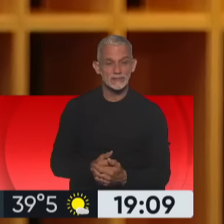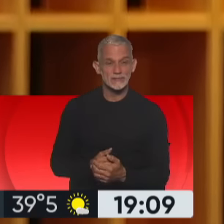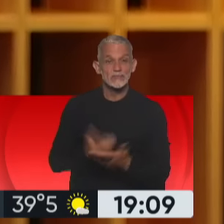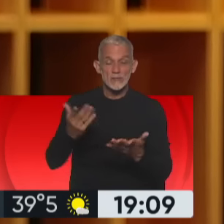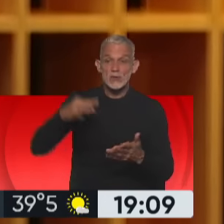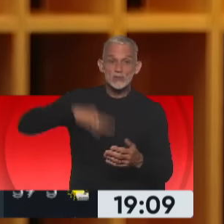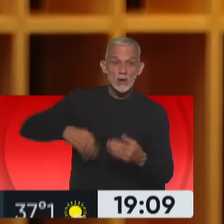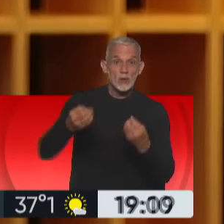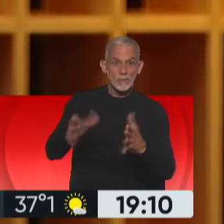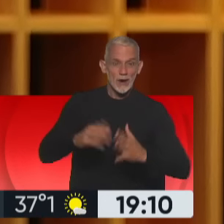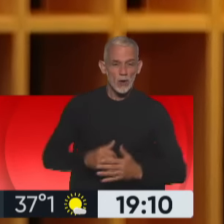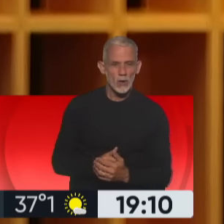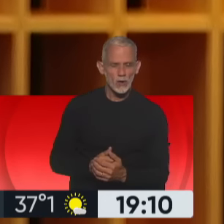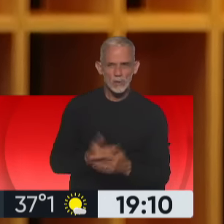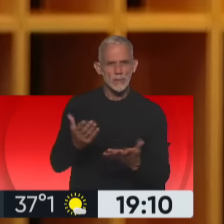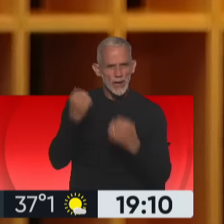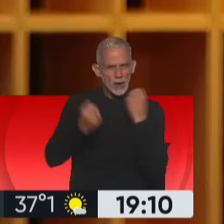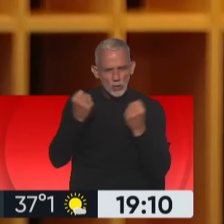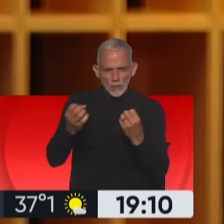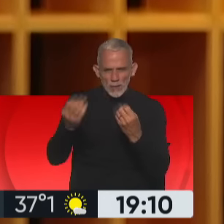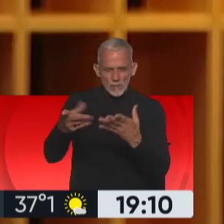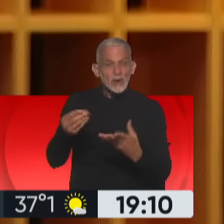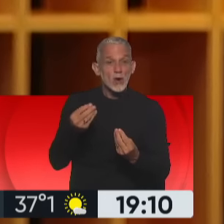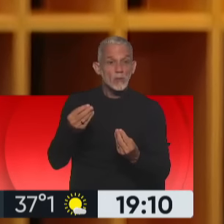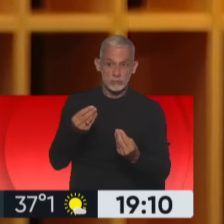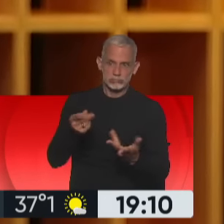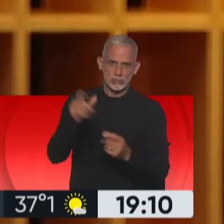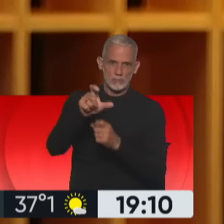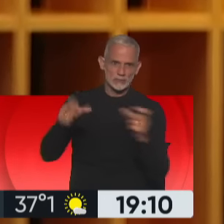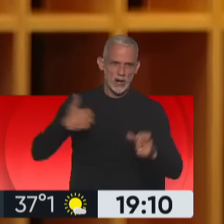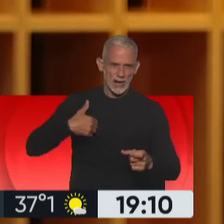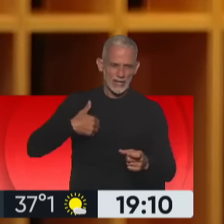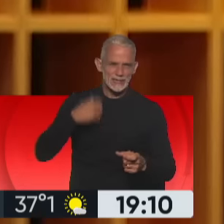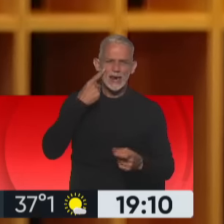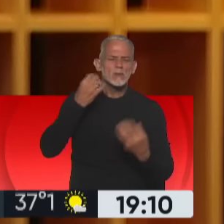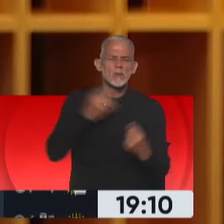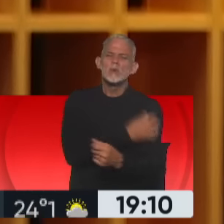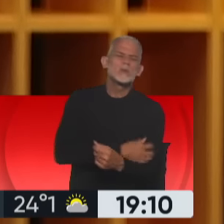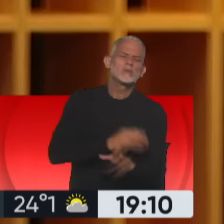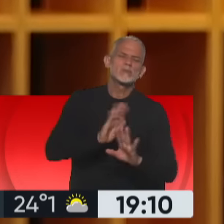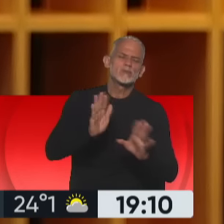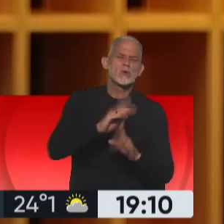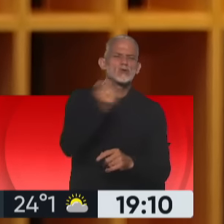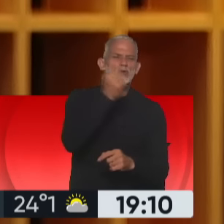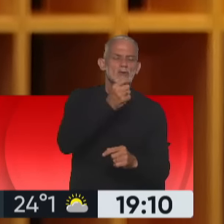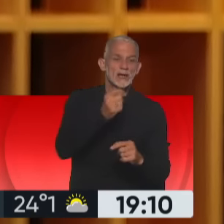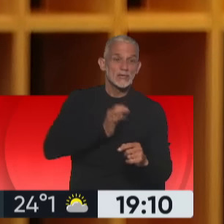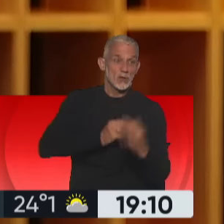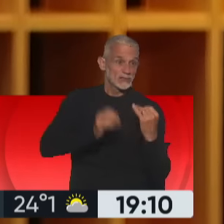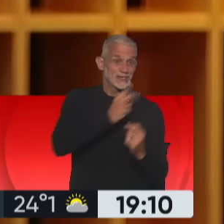salarios y una economía pujante que permita que los argentinos vivan vidas plenas lejos de la miseria que nos trajo el socialismo del siglo